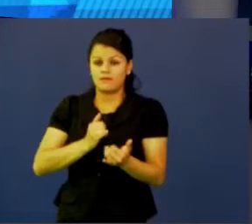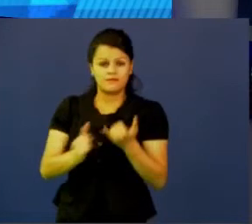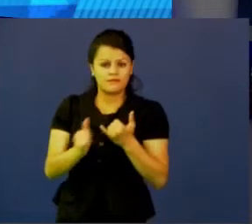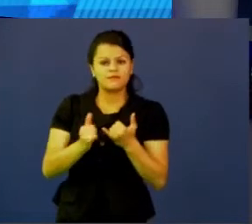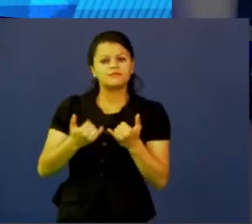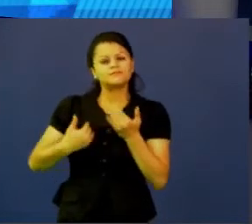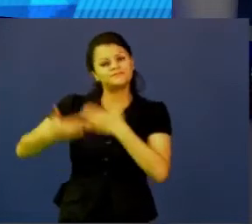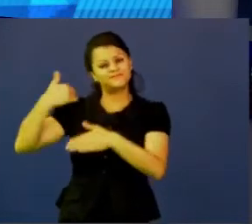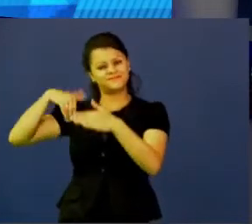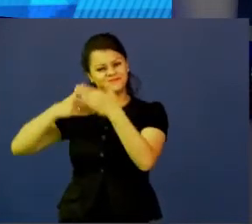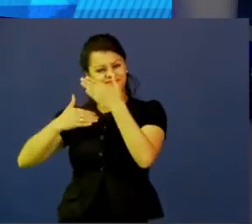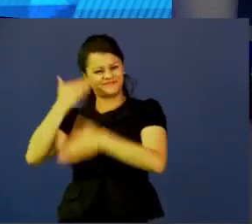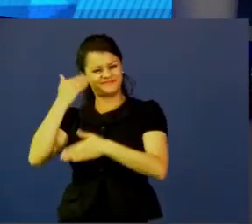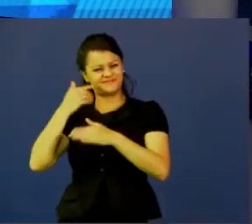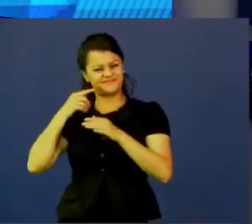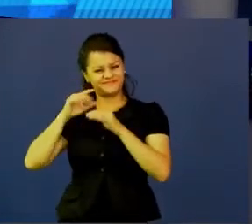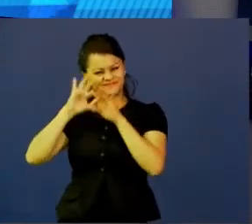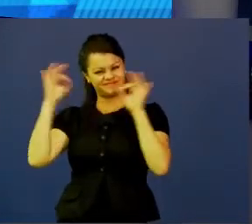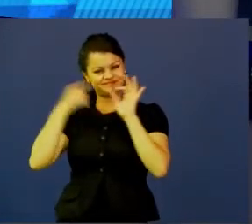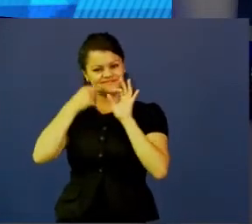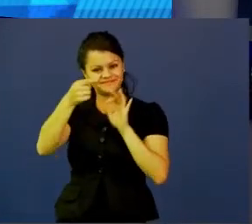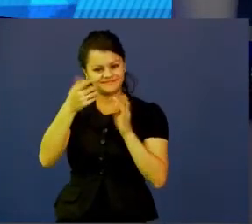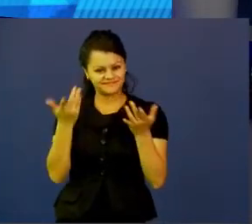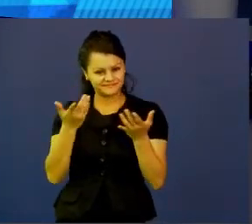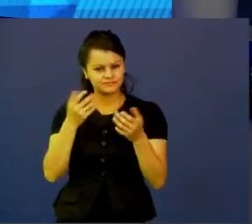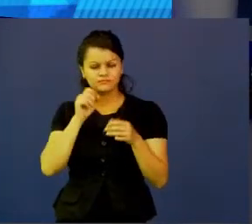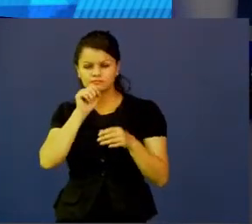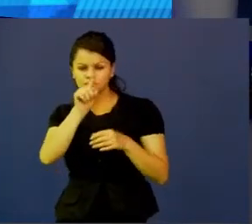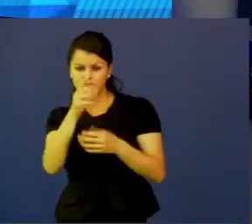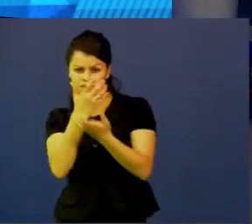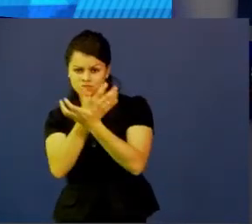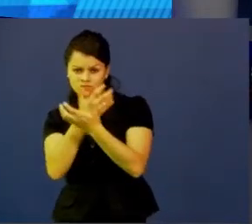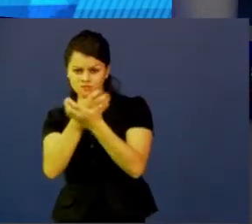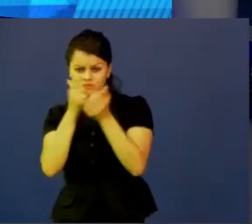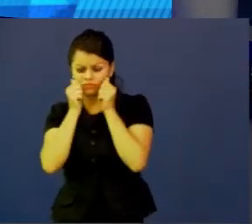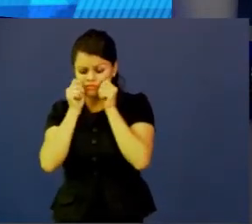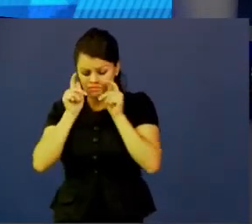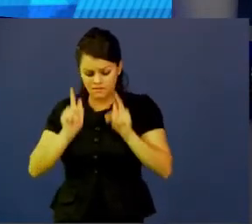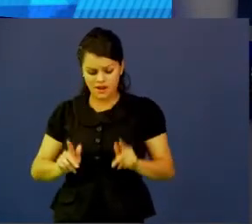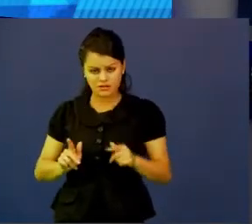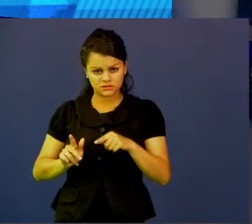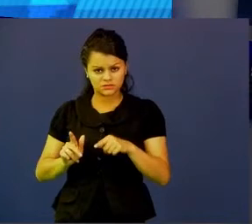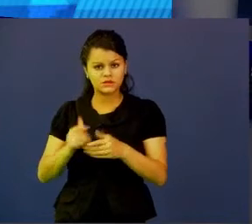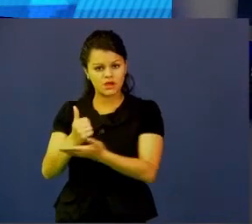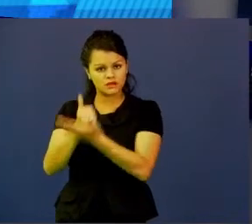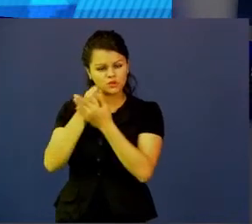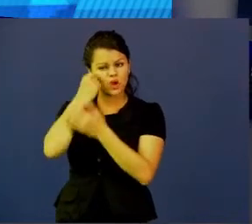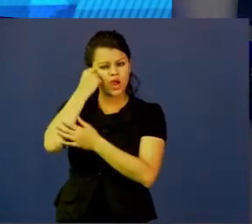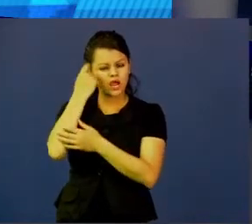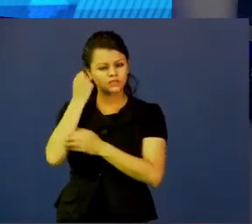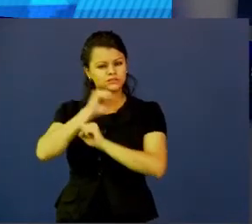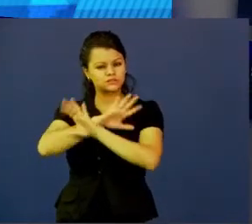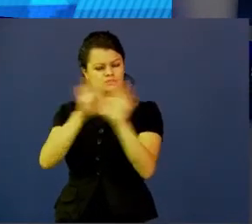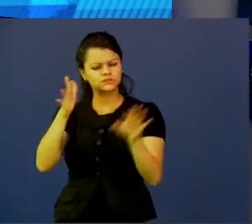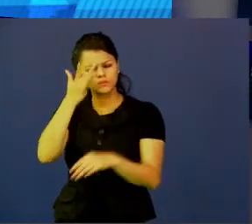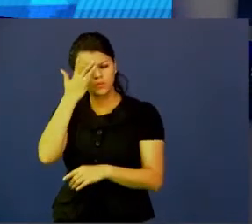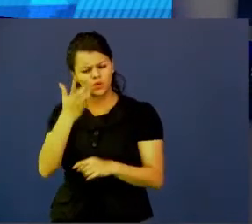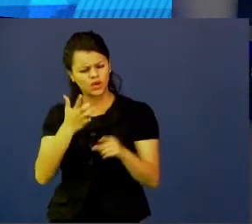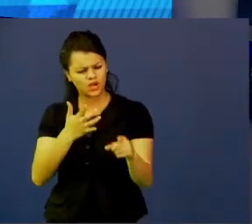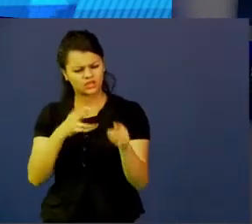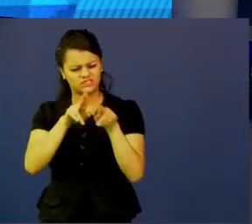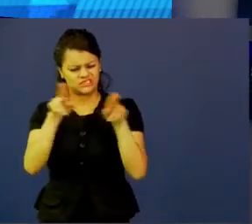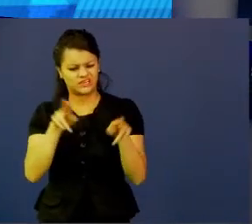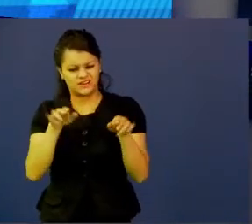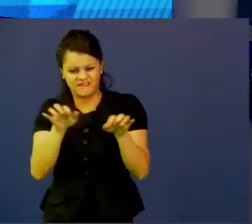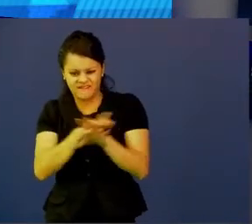es, han sido las ciencias humanas las que nos han permitido la comprensión de fenómenos como el del ciberacoso. Han sido